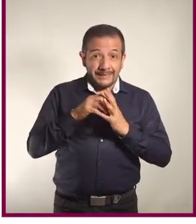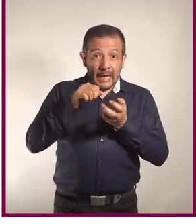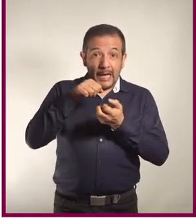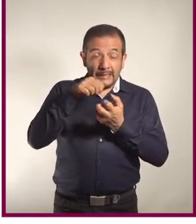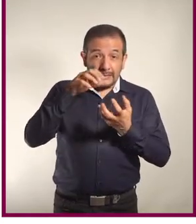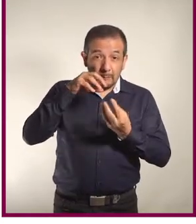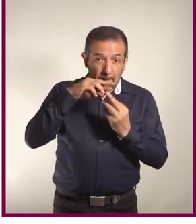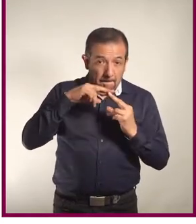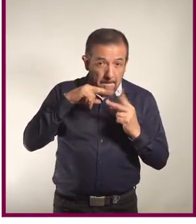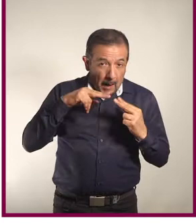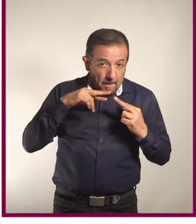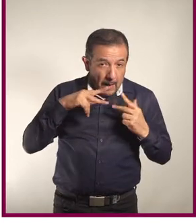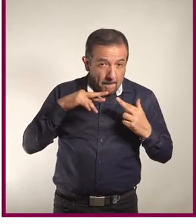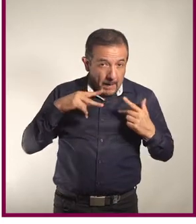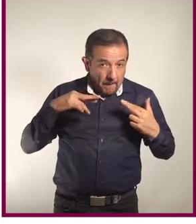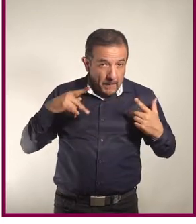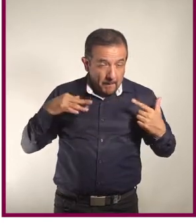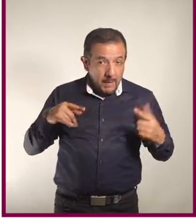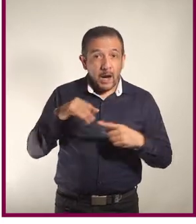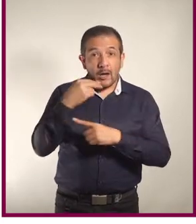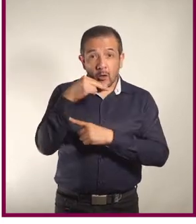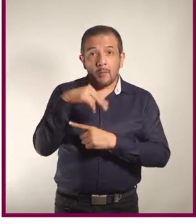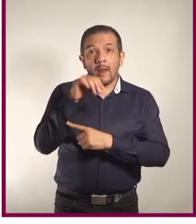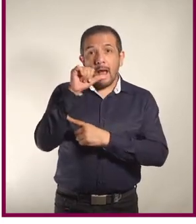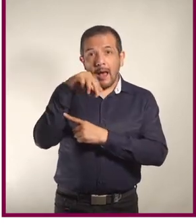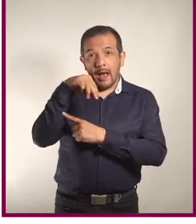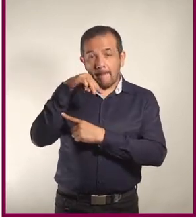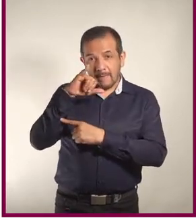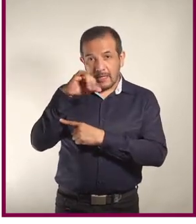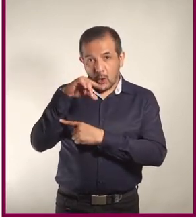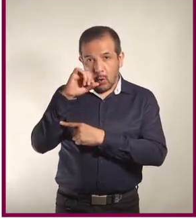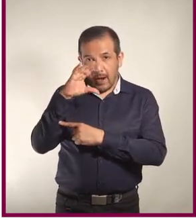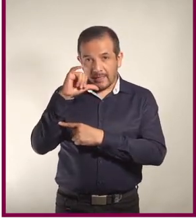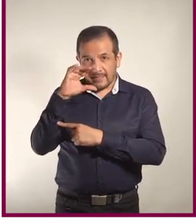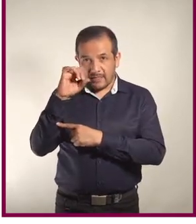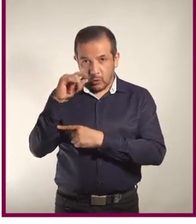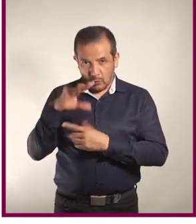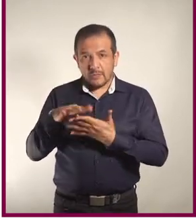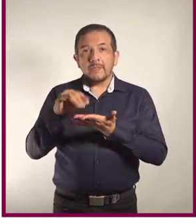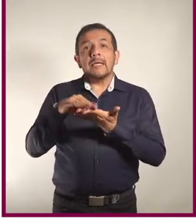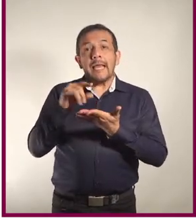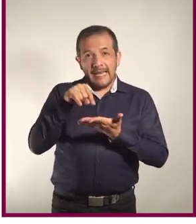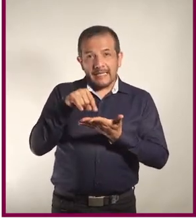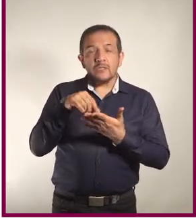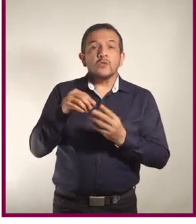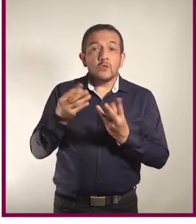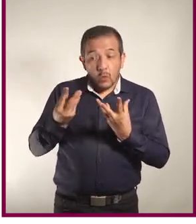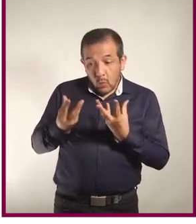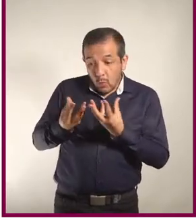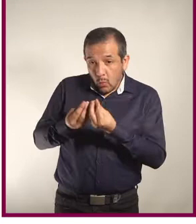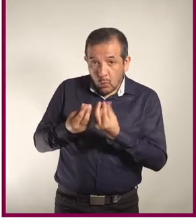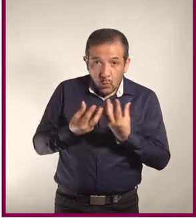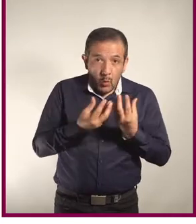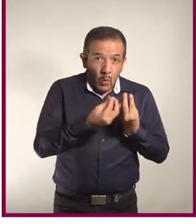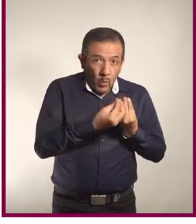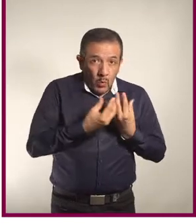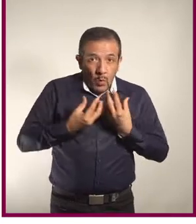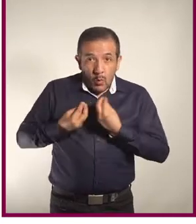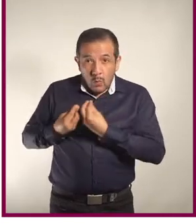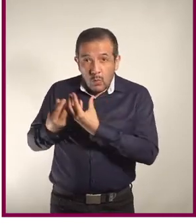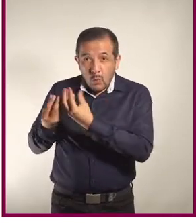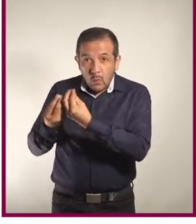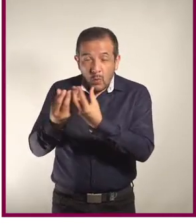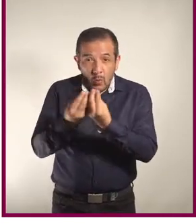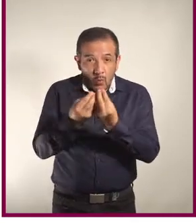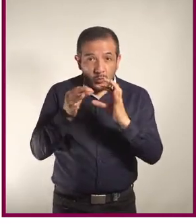se rompe y se transforma en aminoácidos. Después, estos aminoácidos se juntan y hacen múltiples y